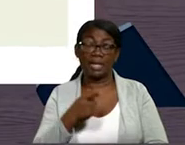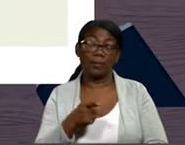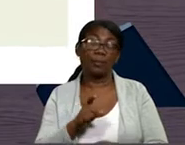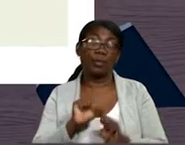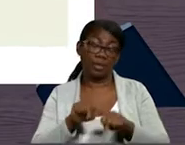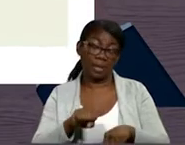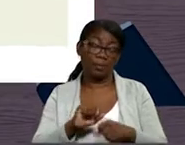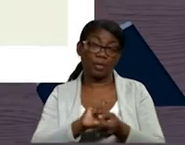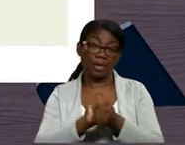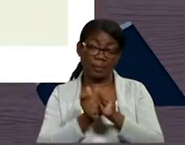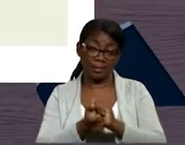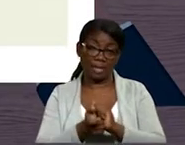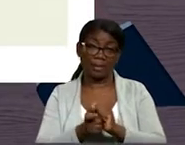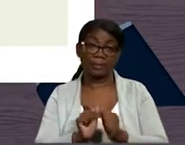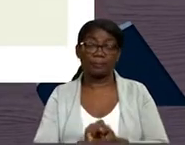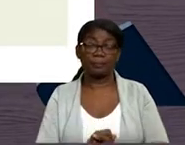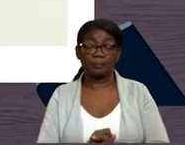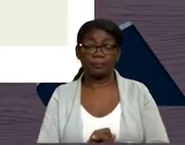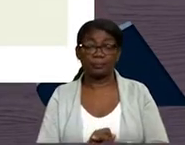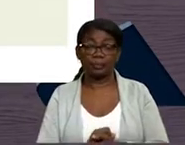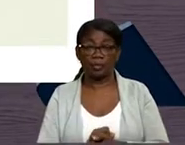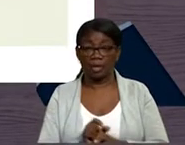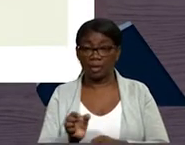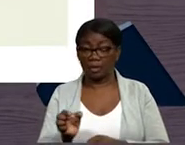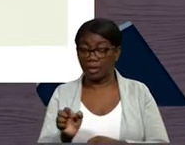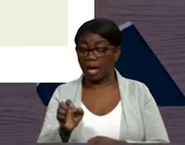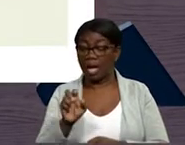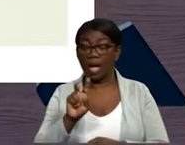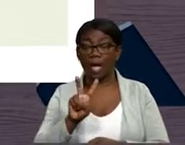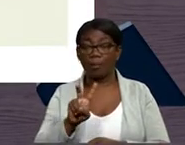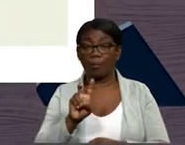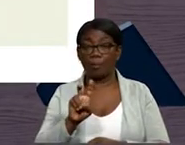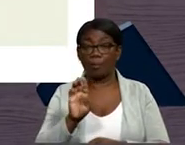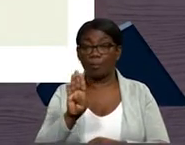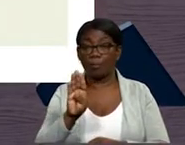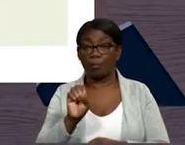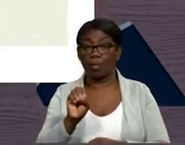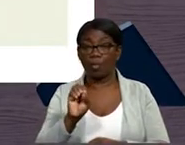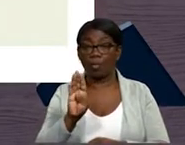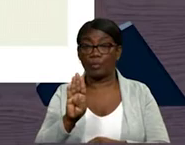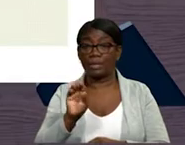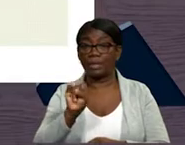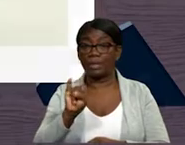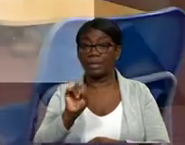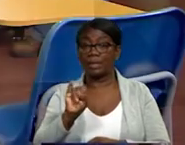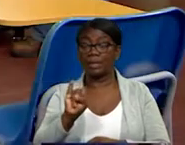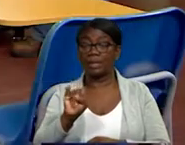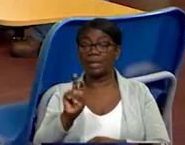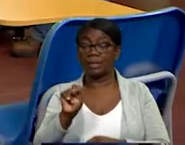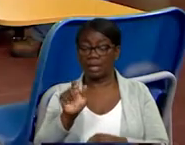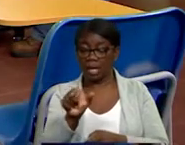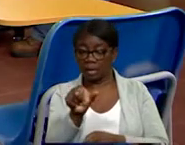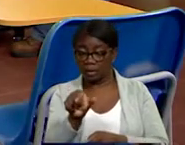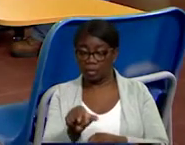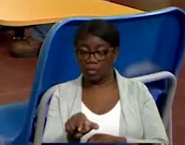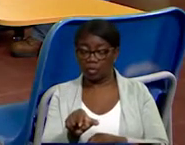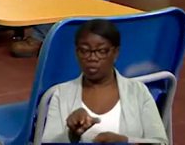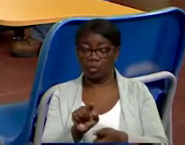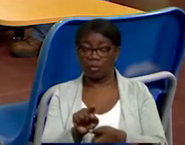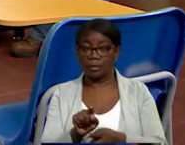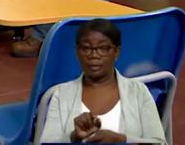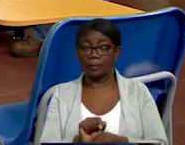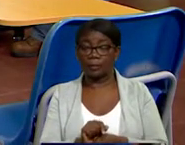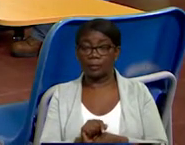cambiarlo, se recomendaría. La bobina normalmente se mide continuidad. En la bobina,